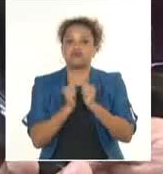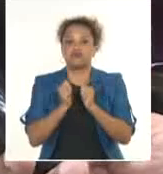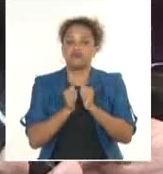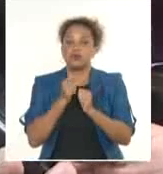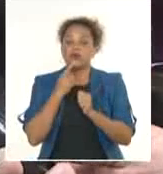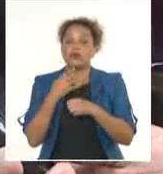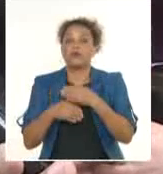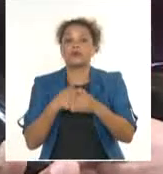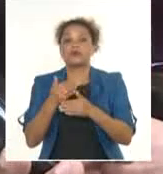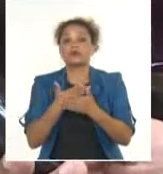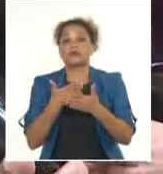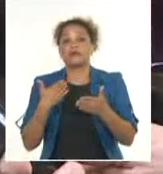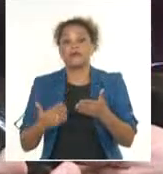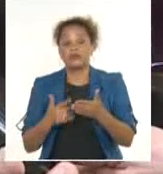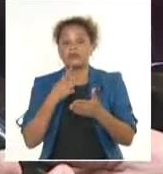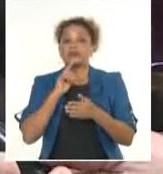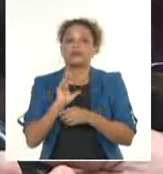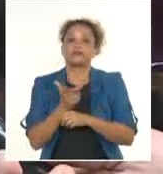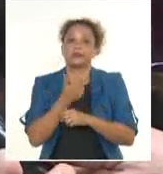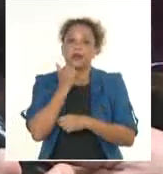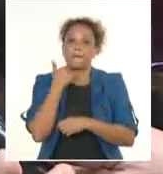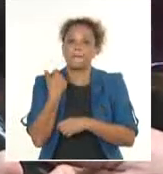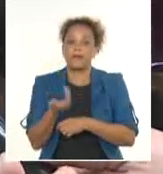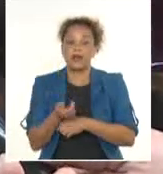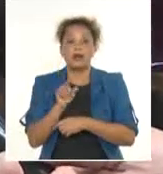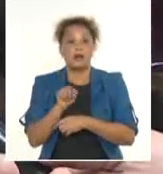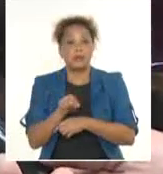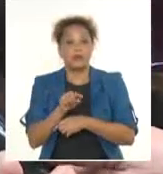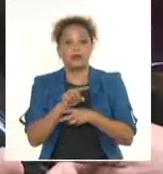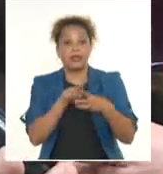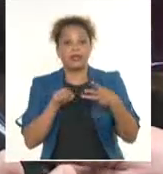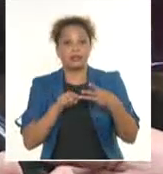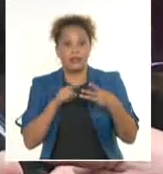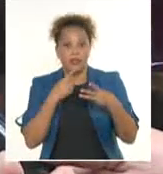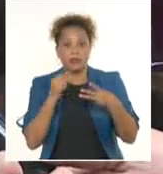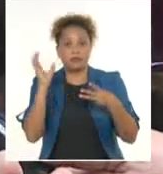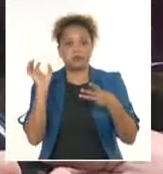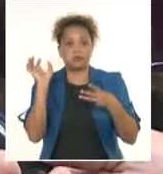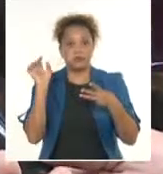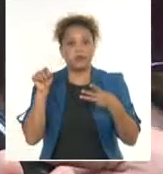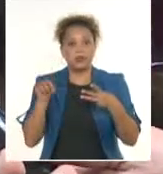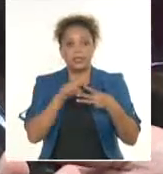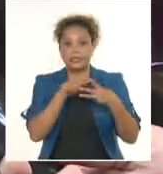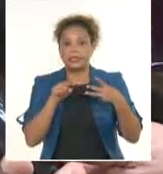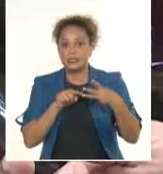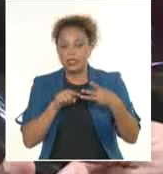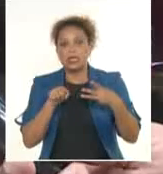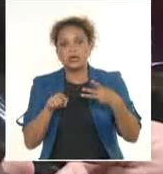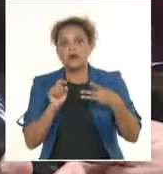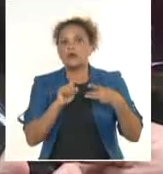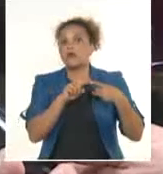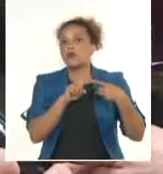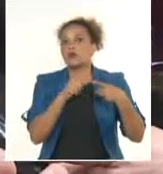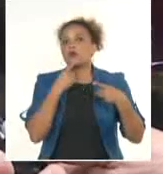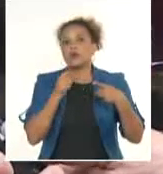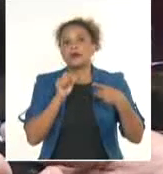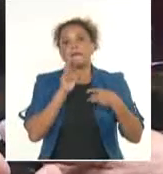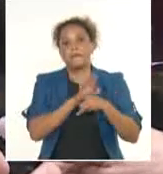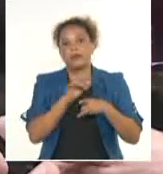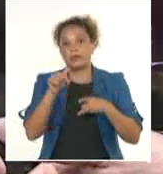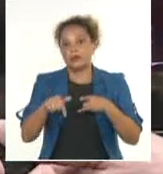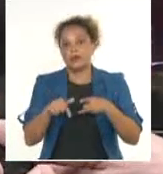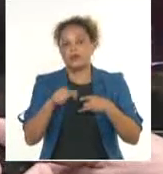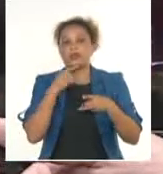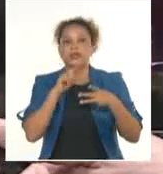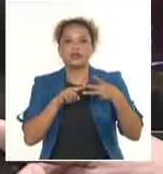que el proceso es más demorado. Pero las tres unidades, el resto de las unidades, que son tres unidades, una va a estar en el día de hoy, que es la unidad número 3 de RNT, y